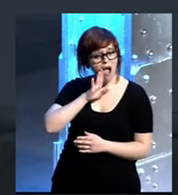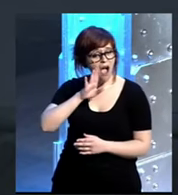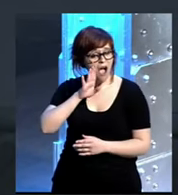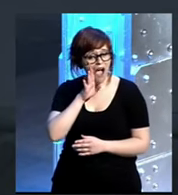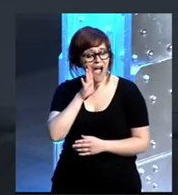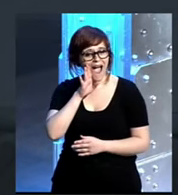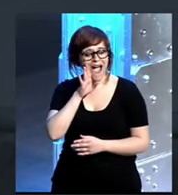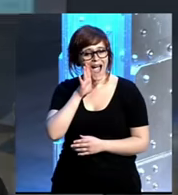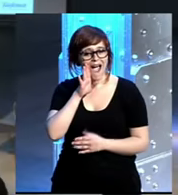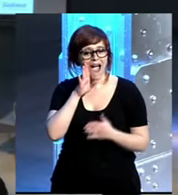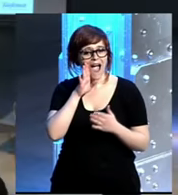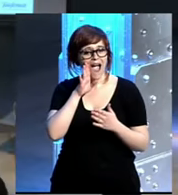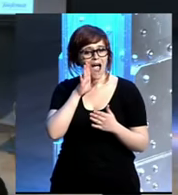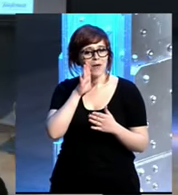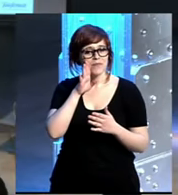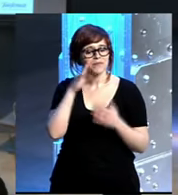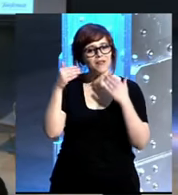penetración hay